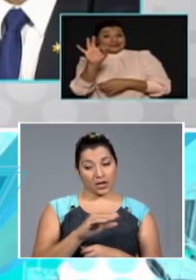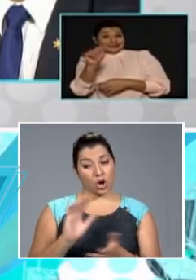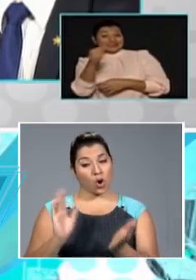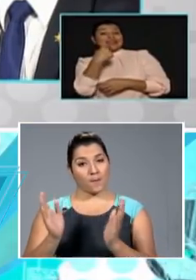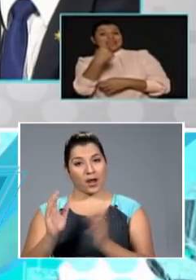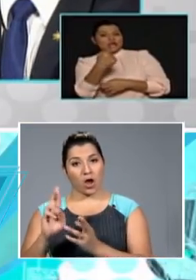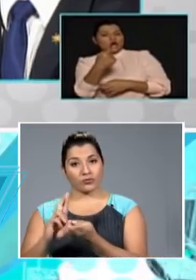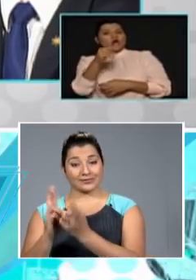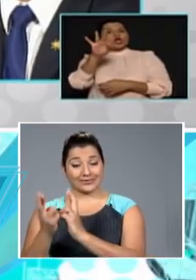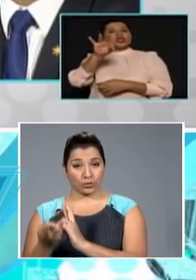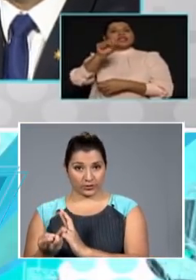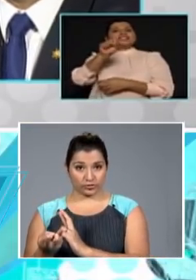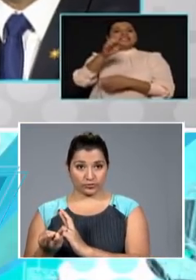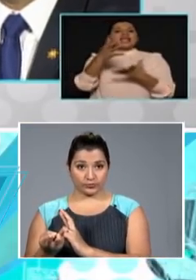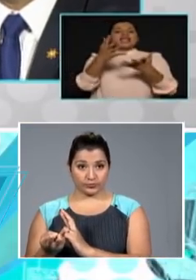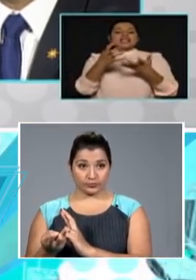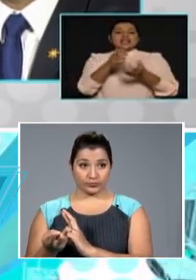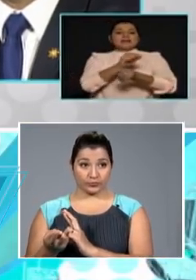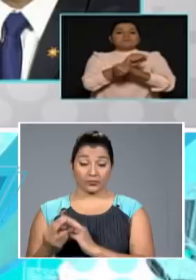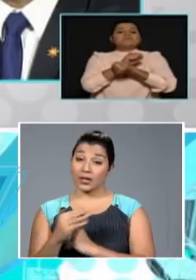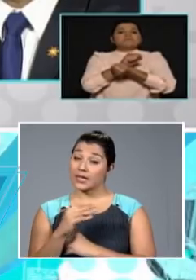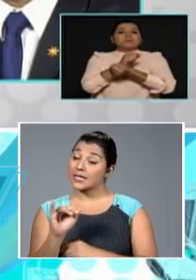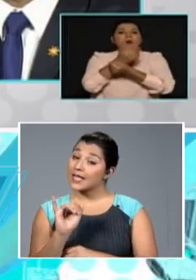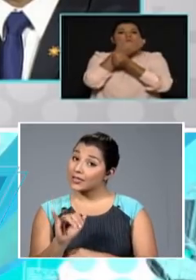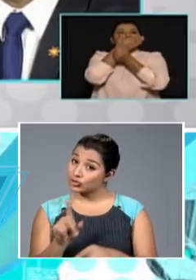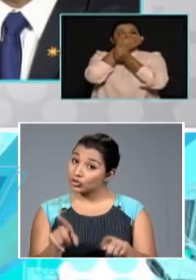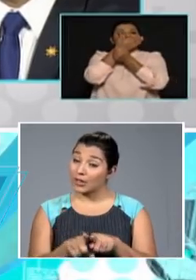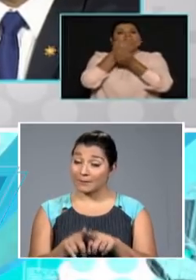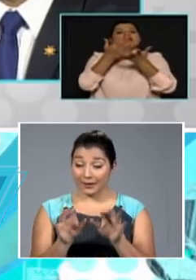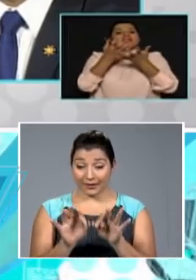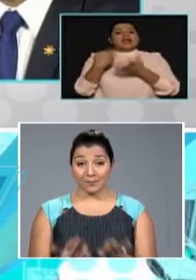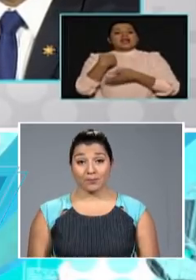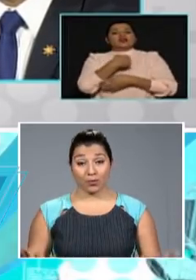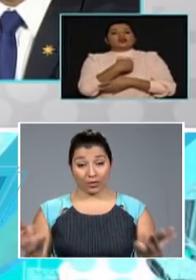restauración. Perdón. Y eso es un factor que también pesa aquí